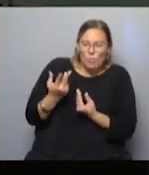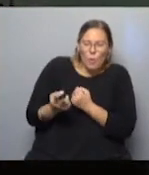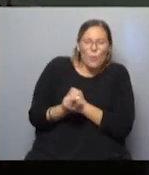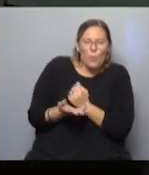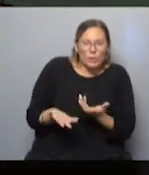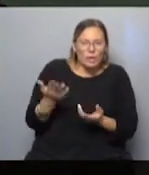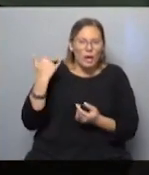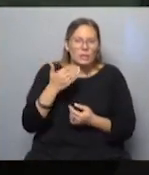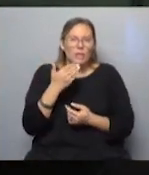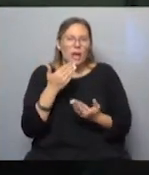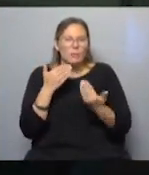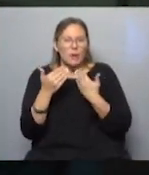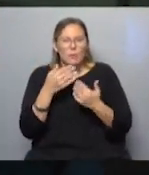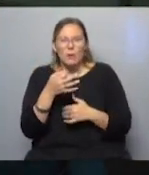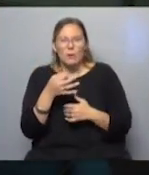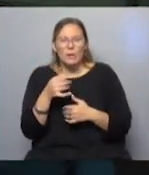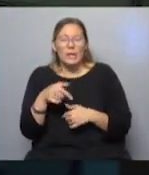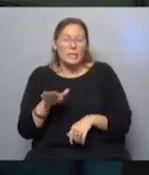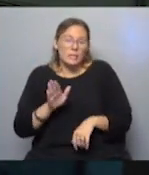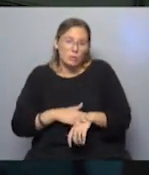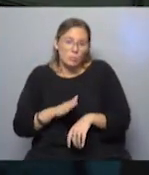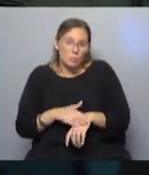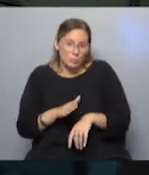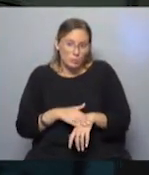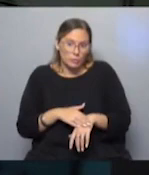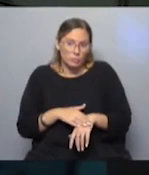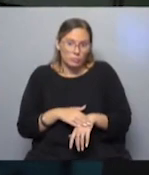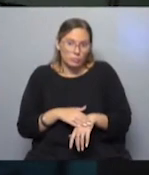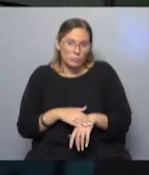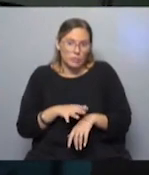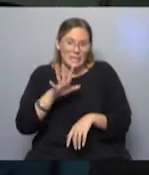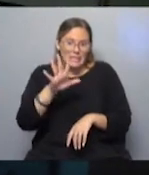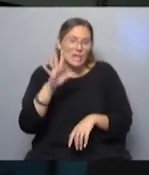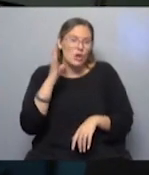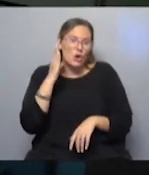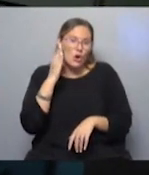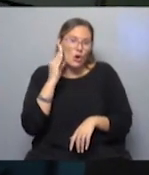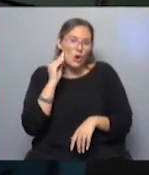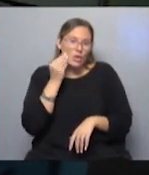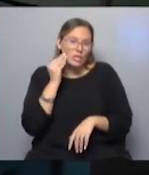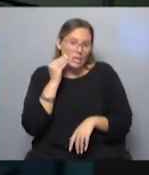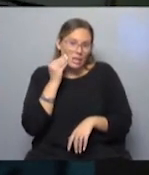hoy hablamos cuando empezamos en este momento en este momento tengo 5 nietos